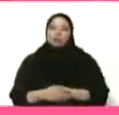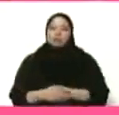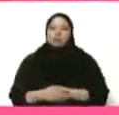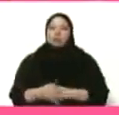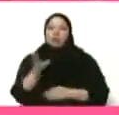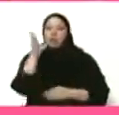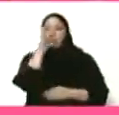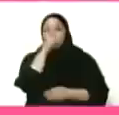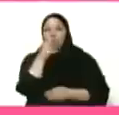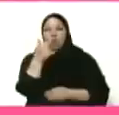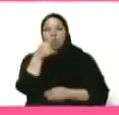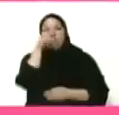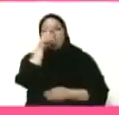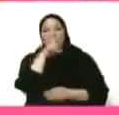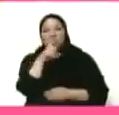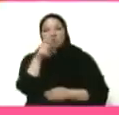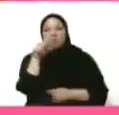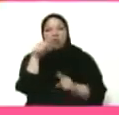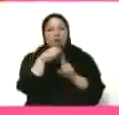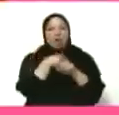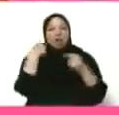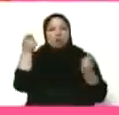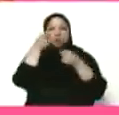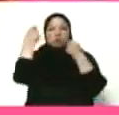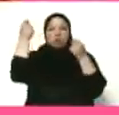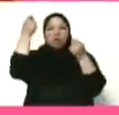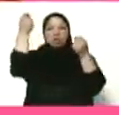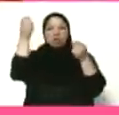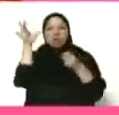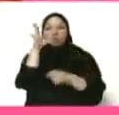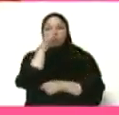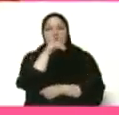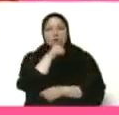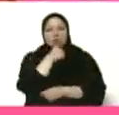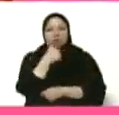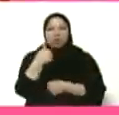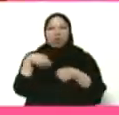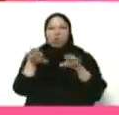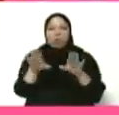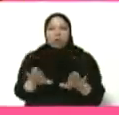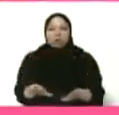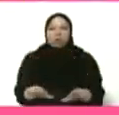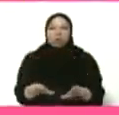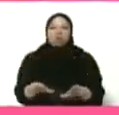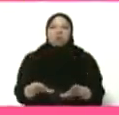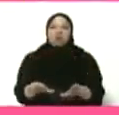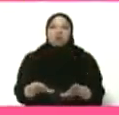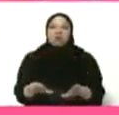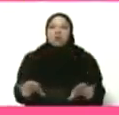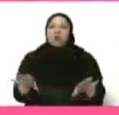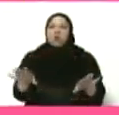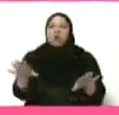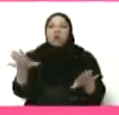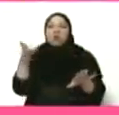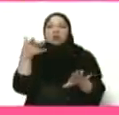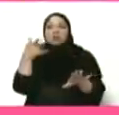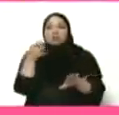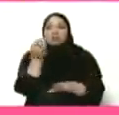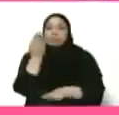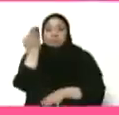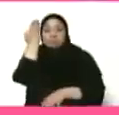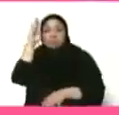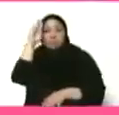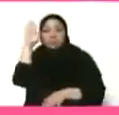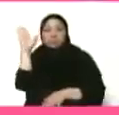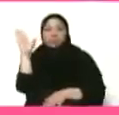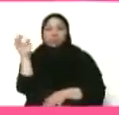hay edades para luchar, no hay edades para rendirse, no hay edades para dudar.